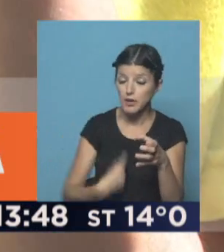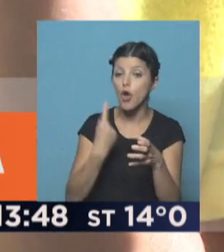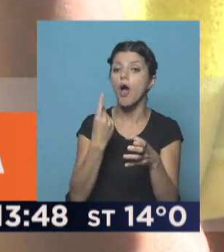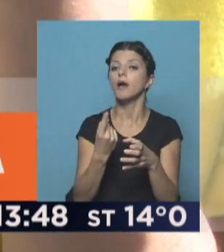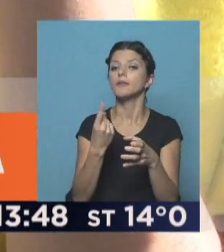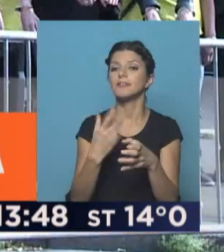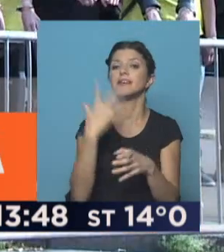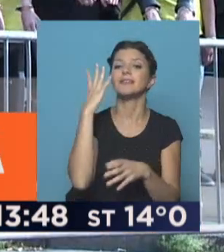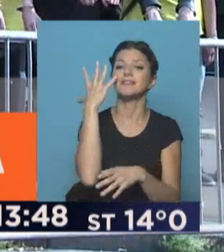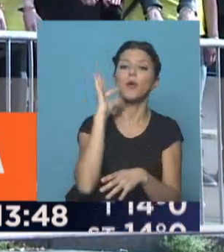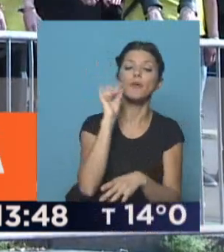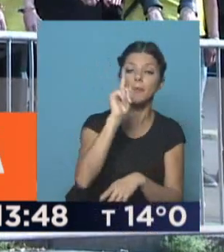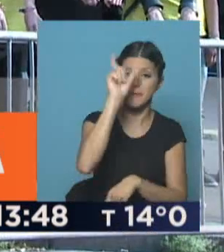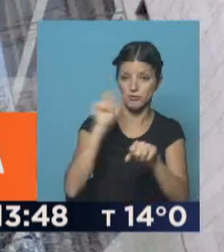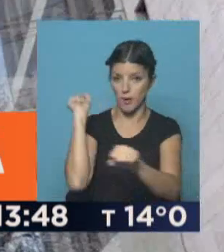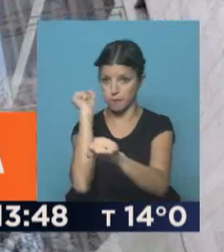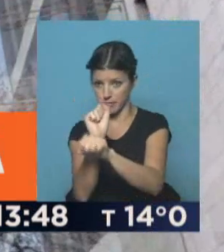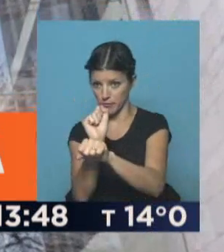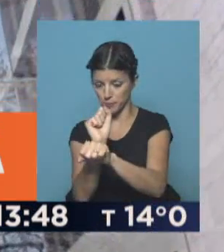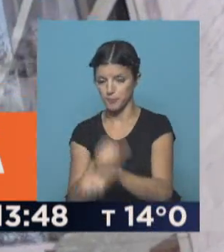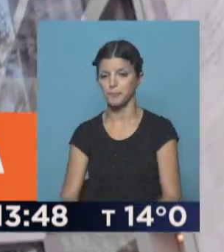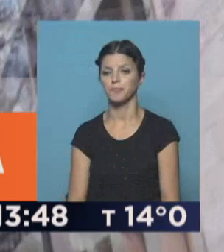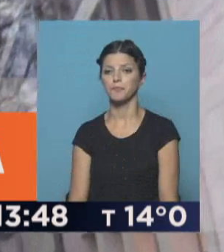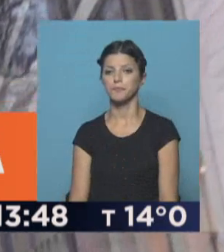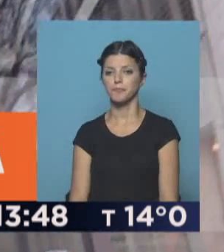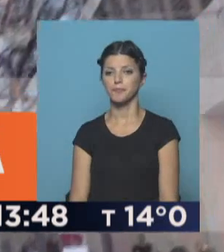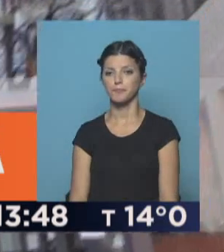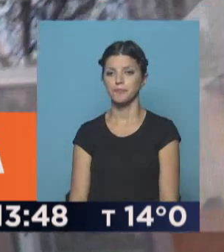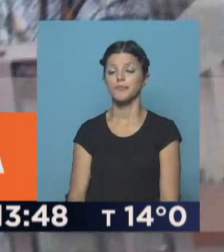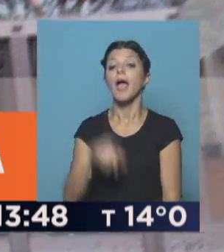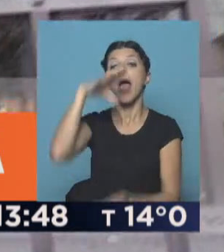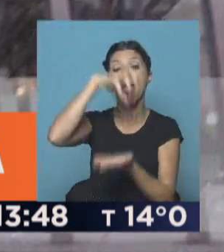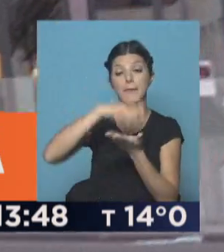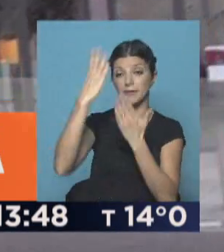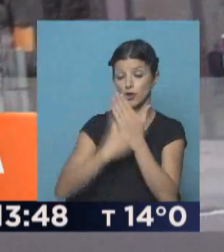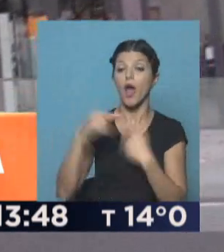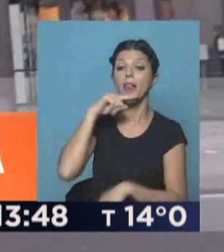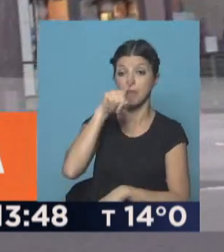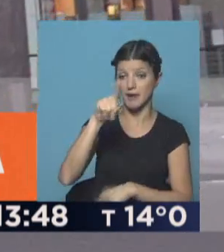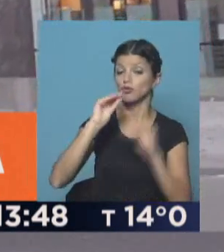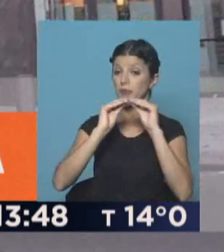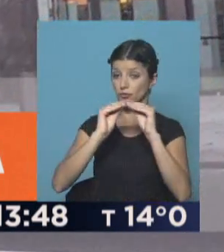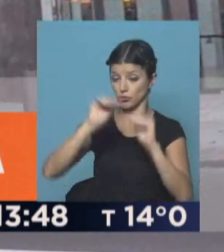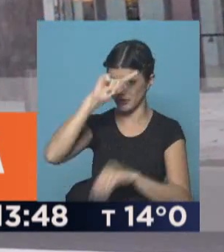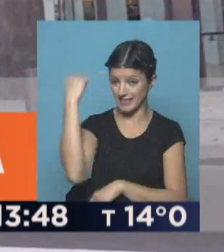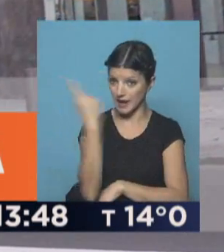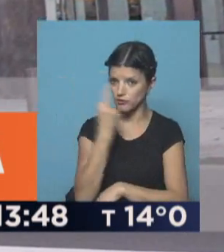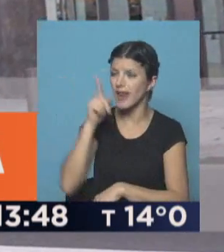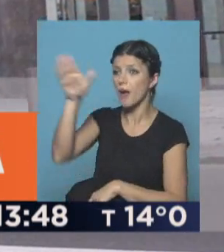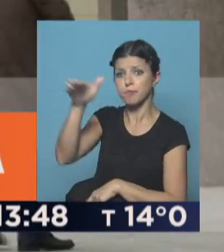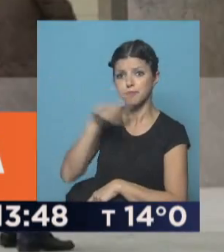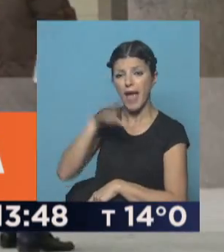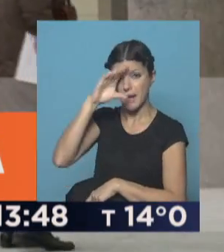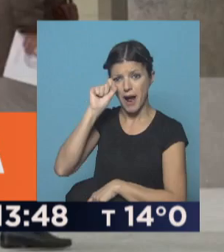injustificado de 50.000 personas. Por entonces, el Ministerio Alemán de Asuntos Exteriores convocó al embajador turco en